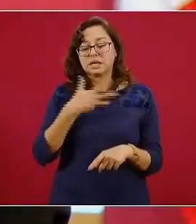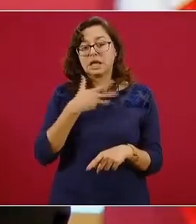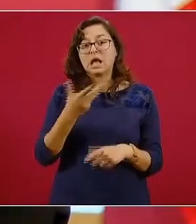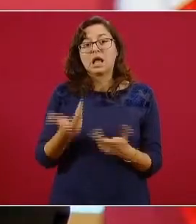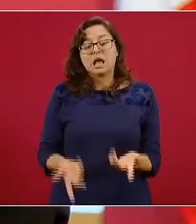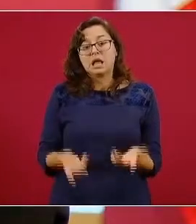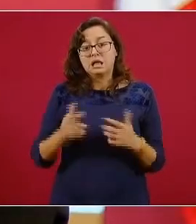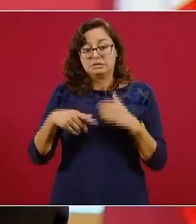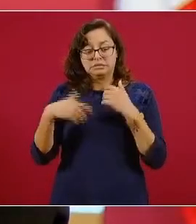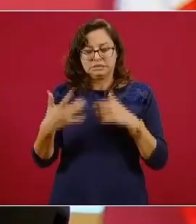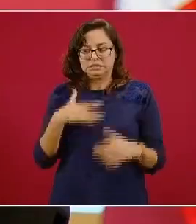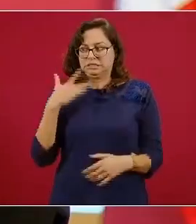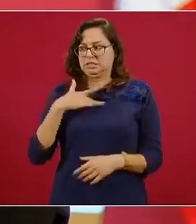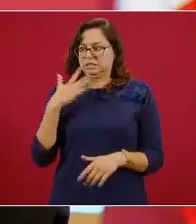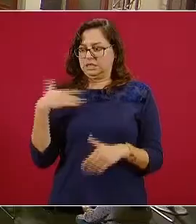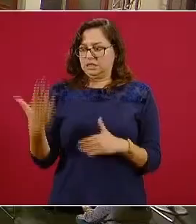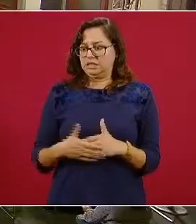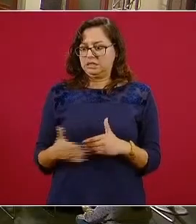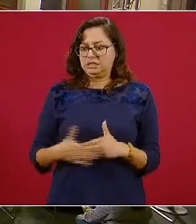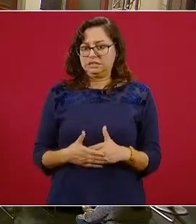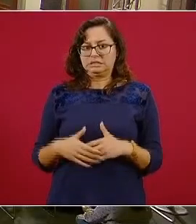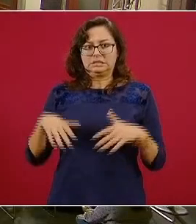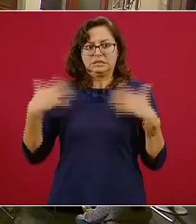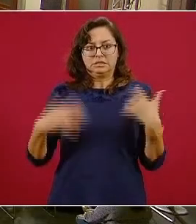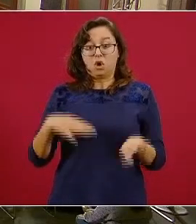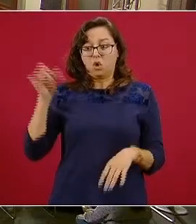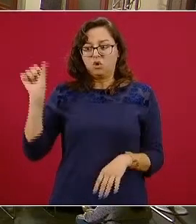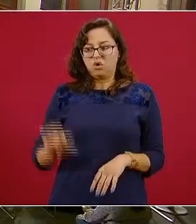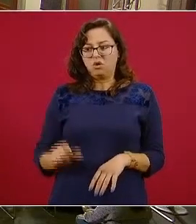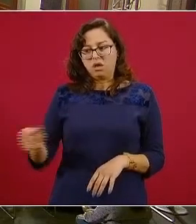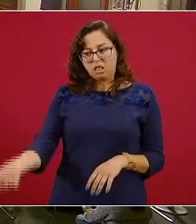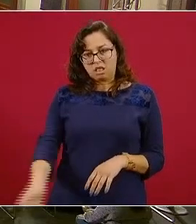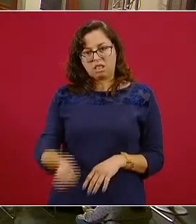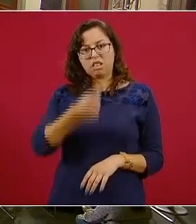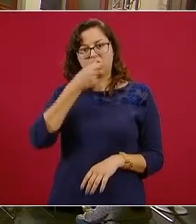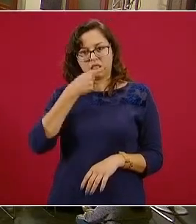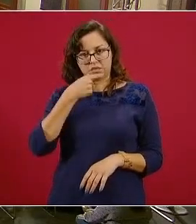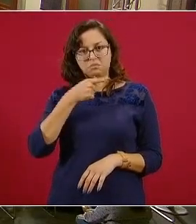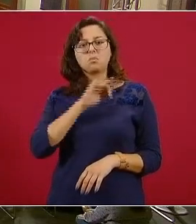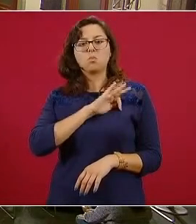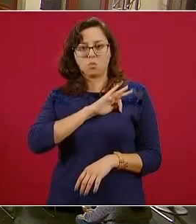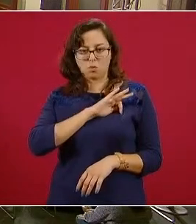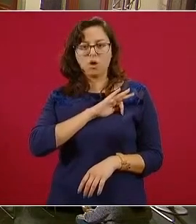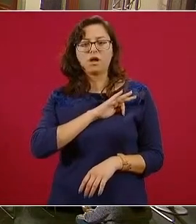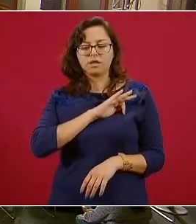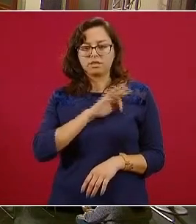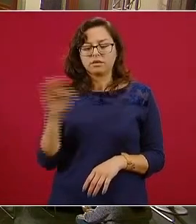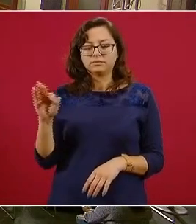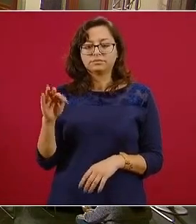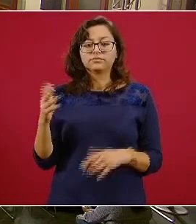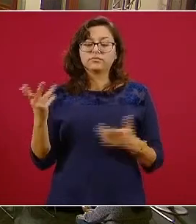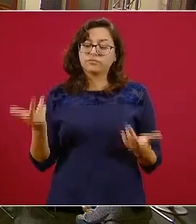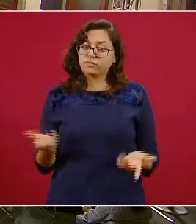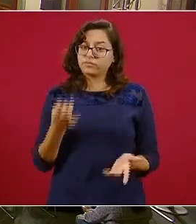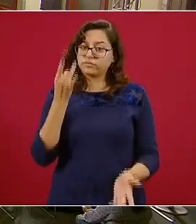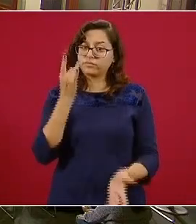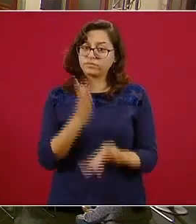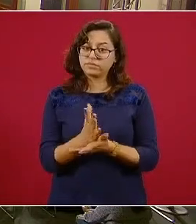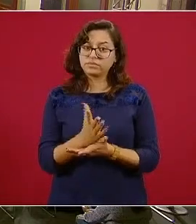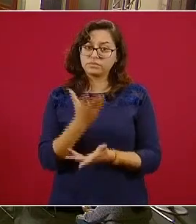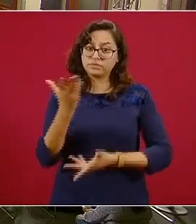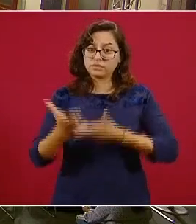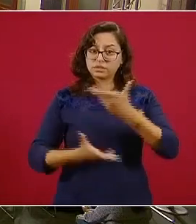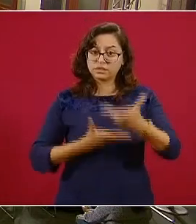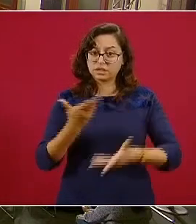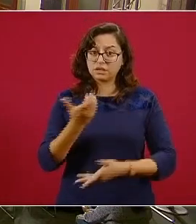estar sobre todo a la mano de todas las y los adolescentes, y no necesariamente solamente en los servicios de